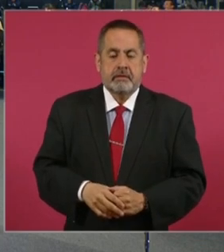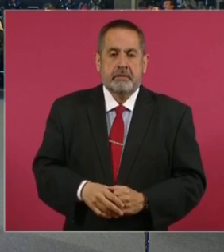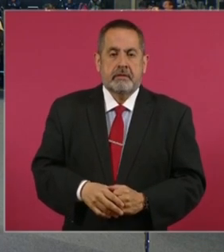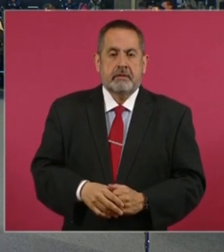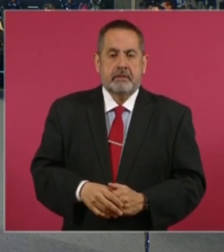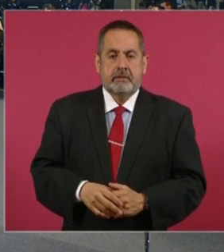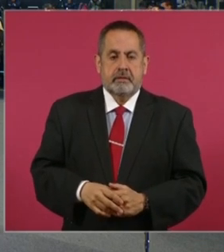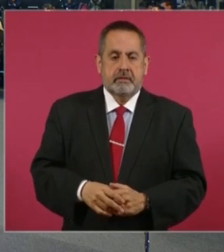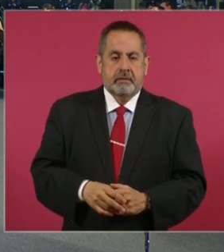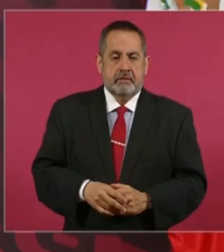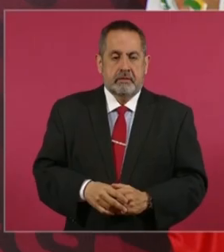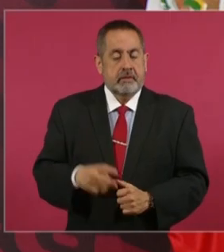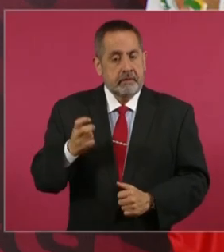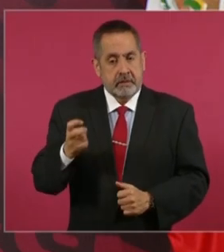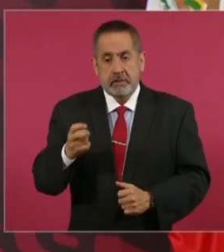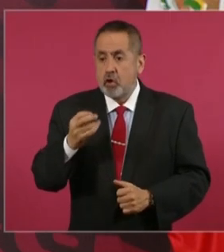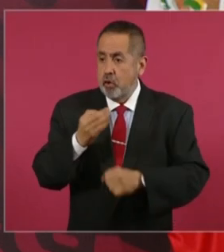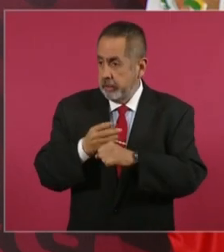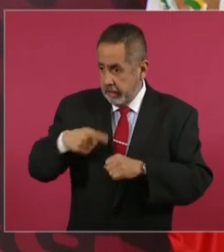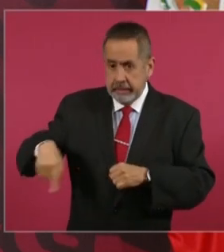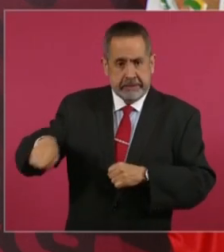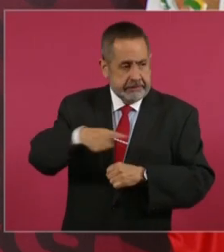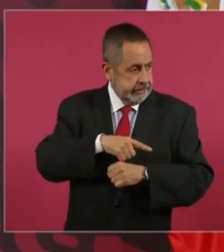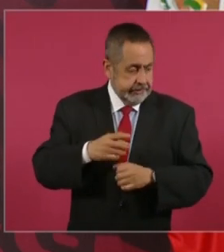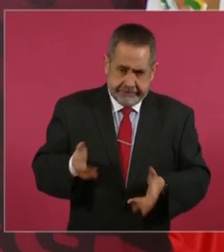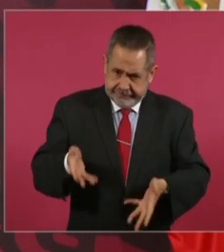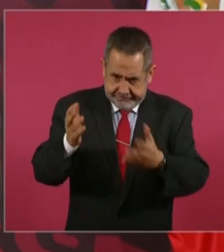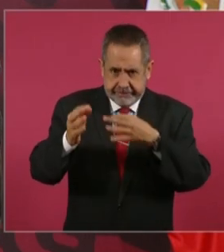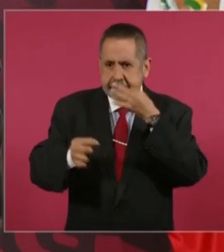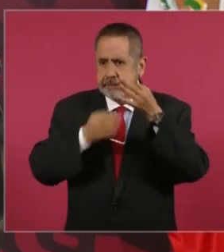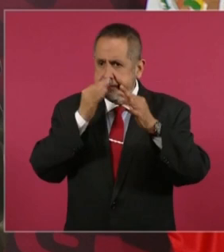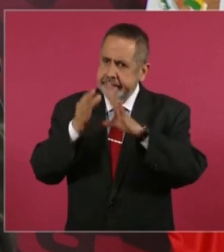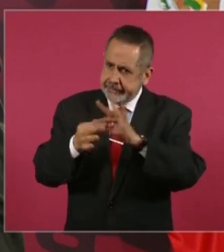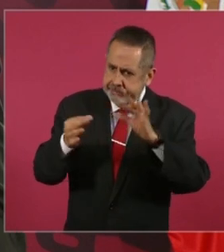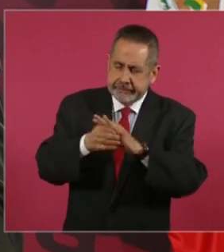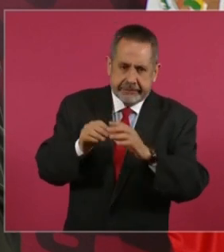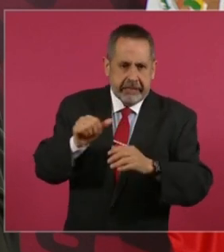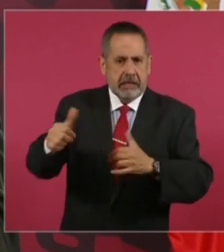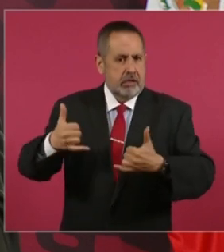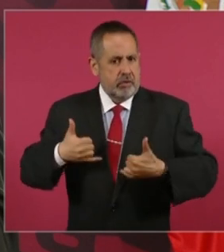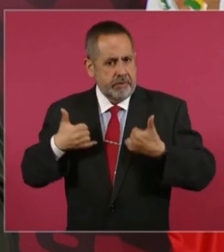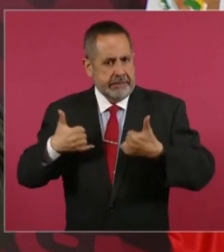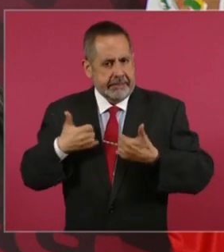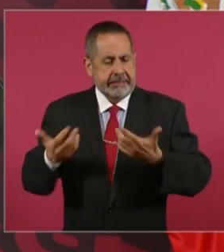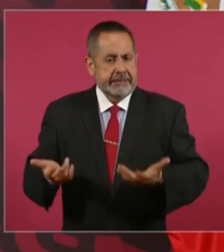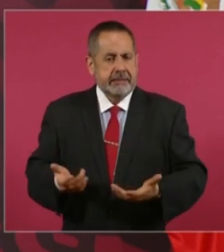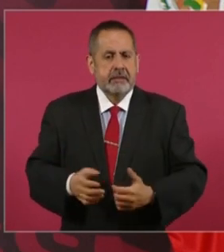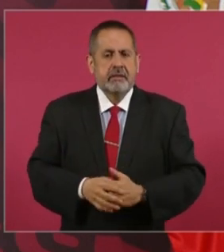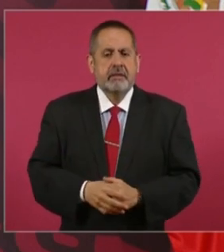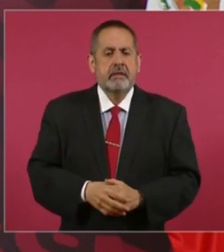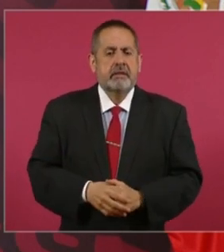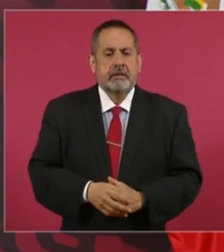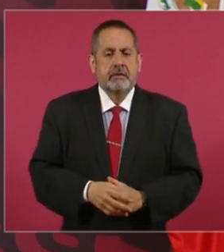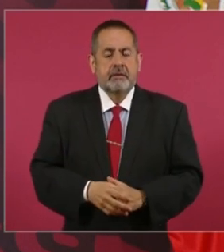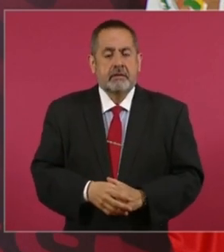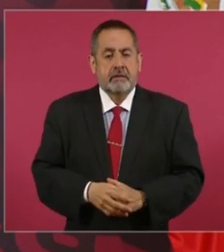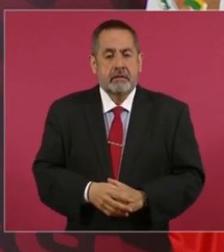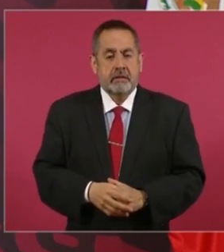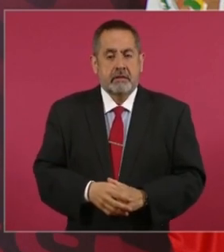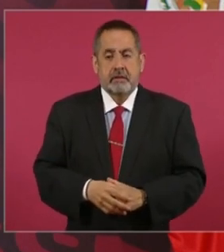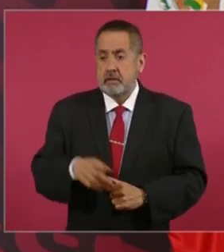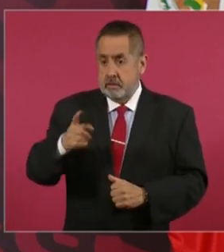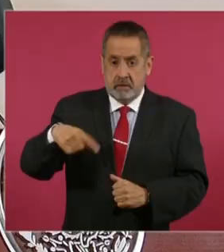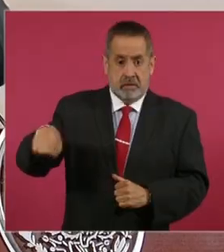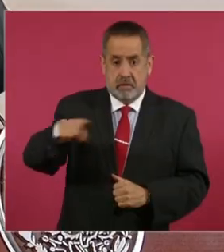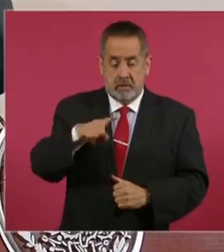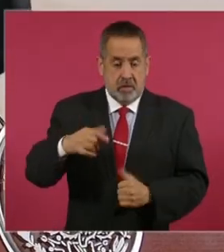hacer la promoción, esta generación